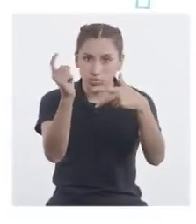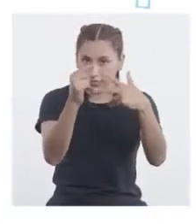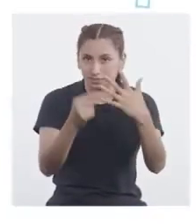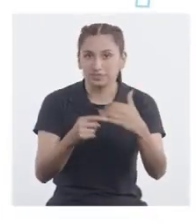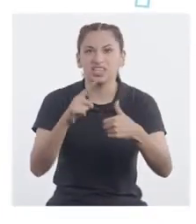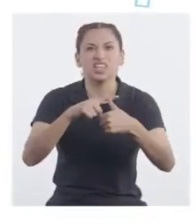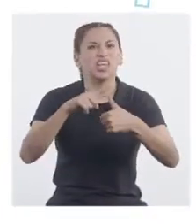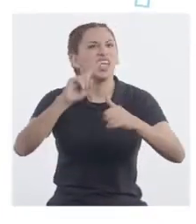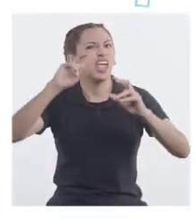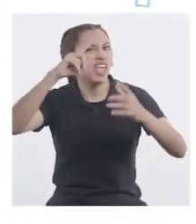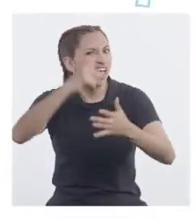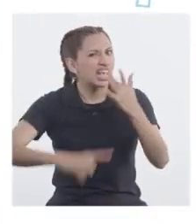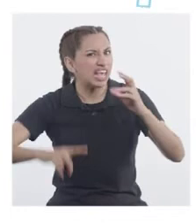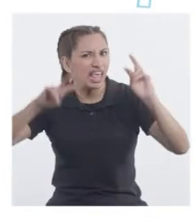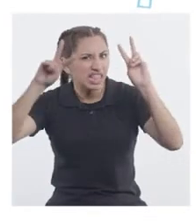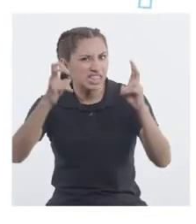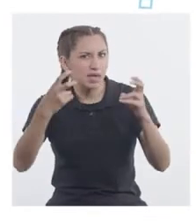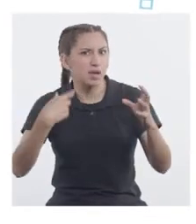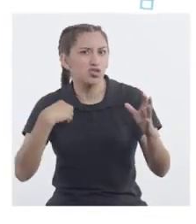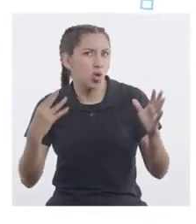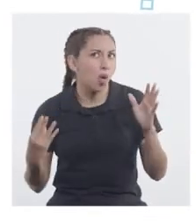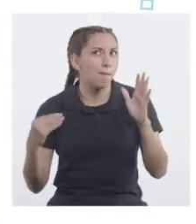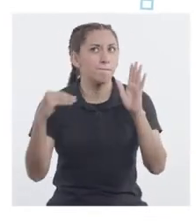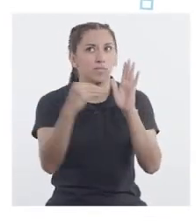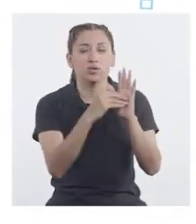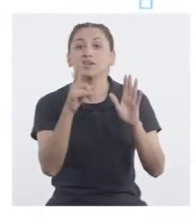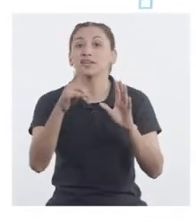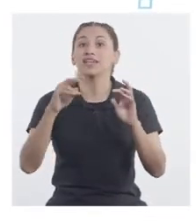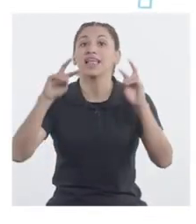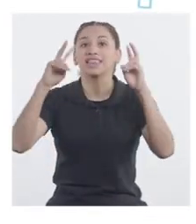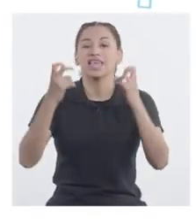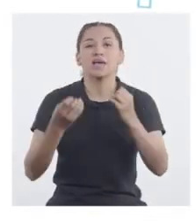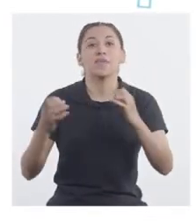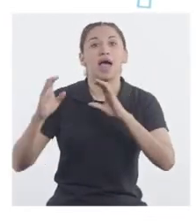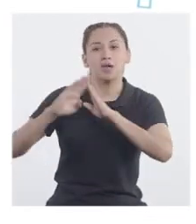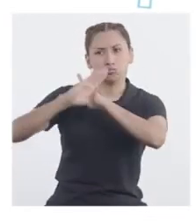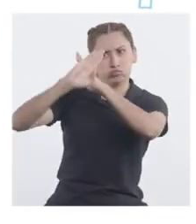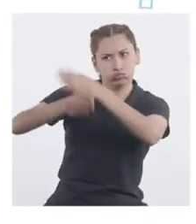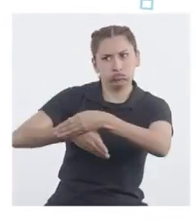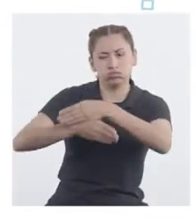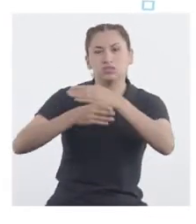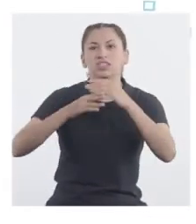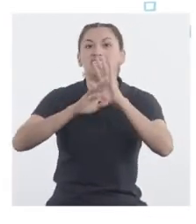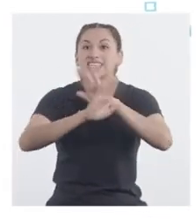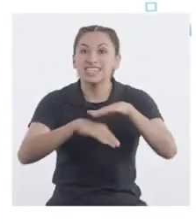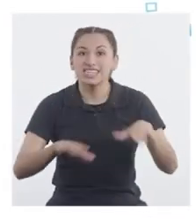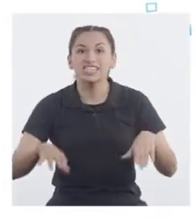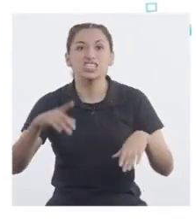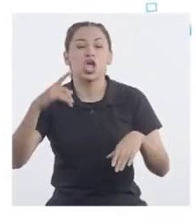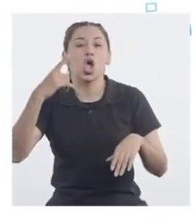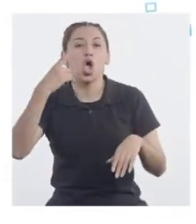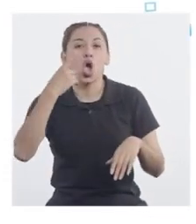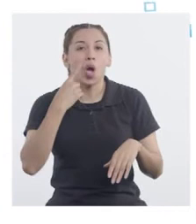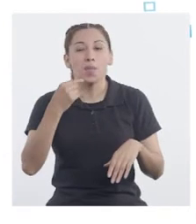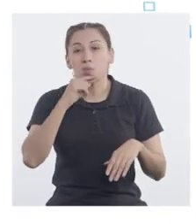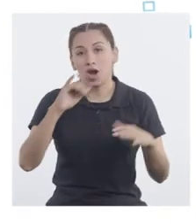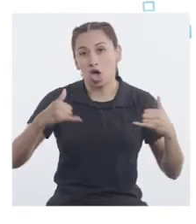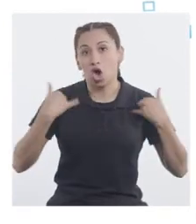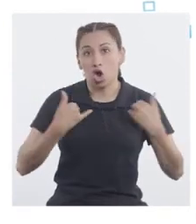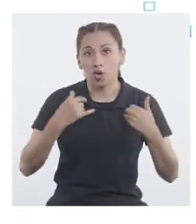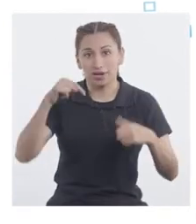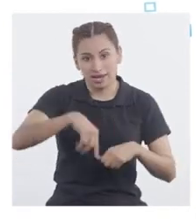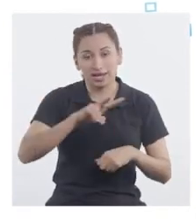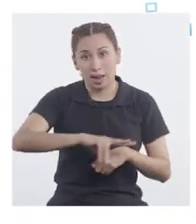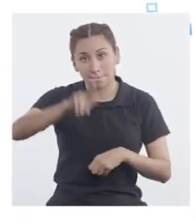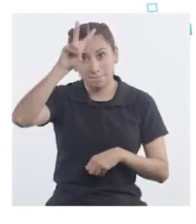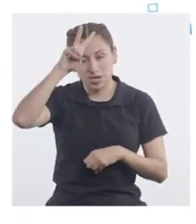preguntas. ¿Qué tema abordaré en mi podcast? Las acciones para prevenir la anemia en niñas, niños y adolescentes en el